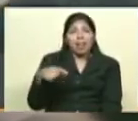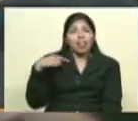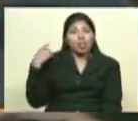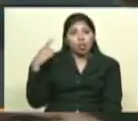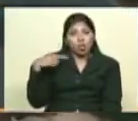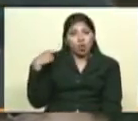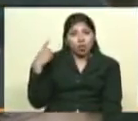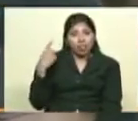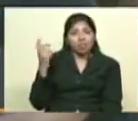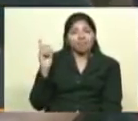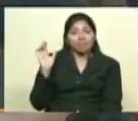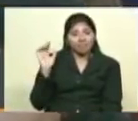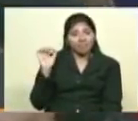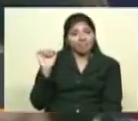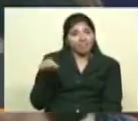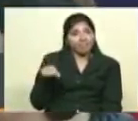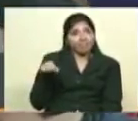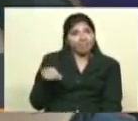Locos y locas.